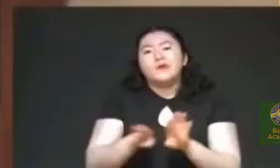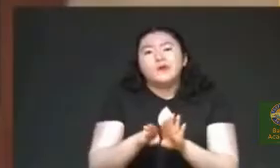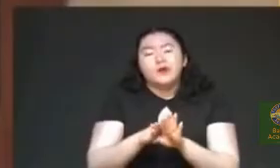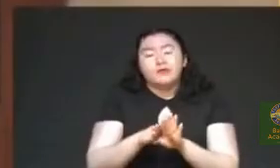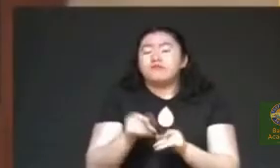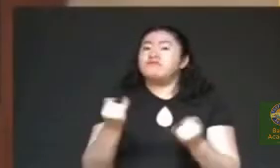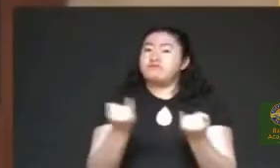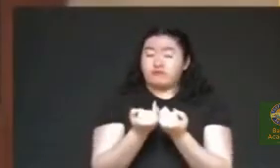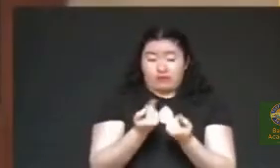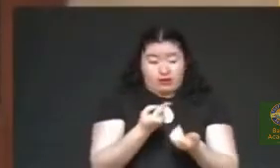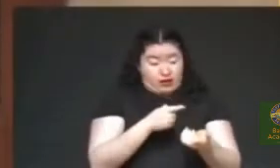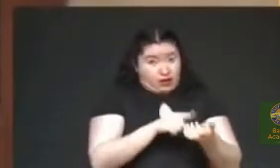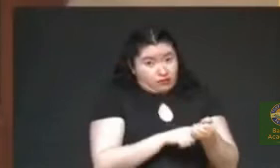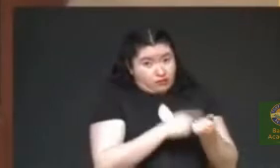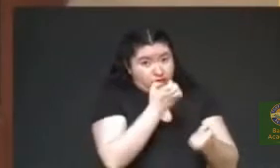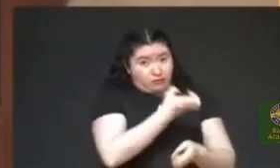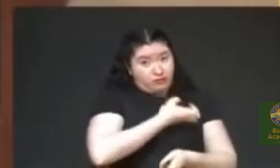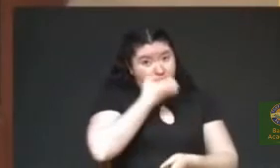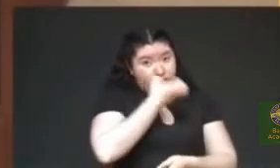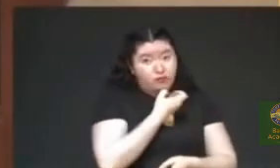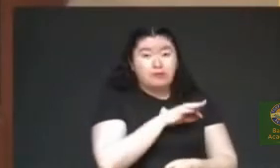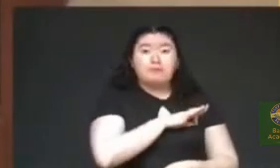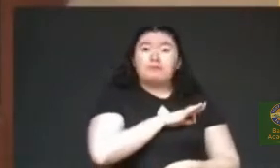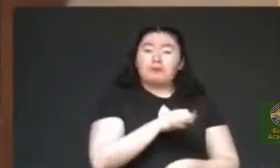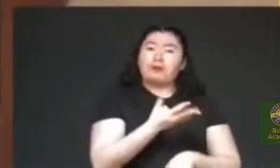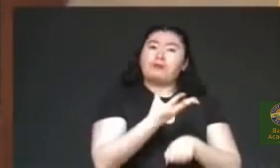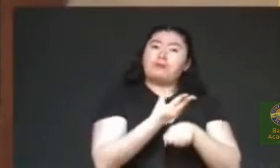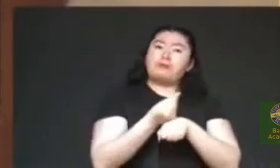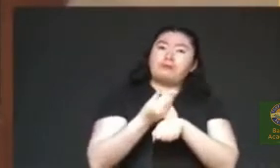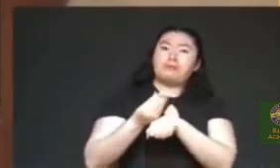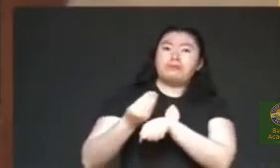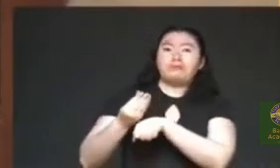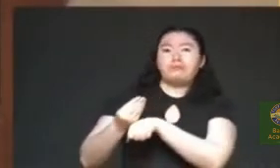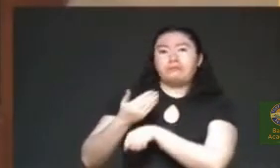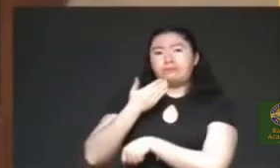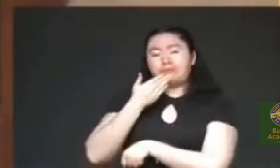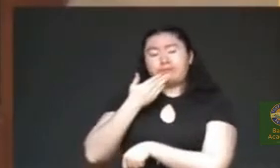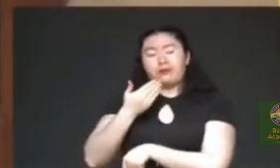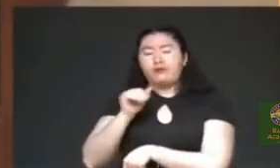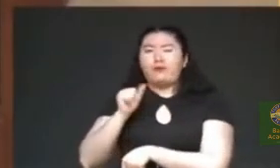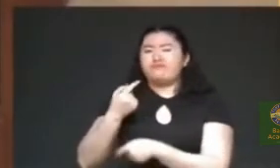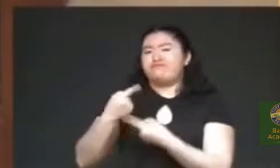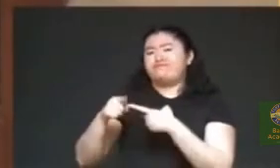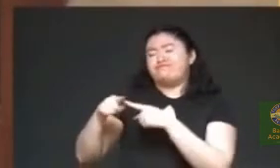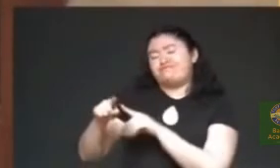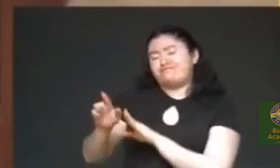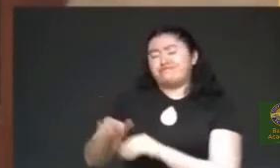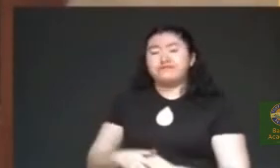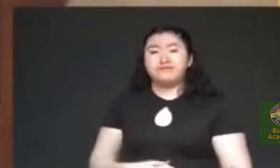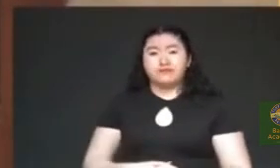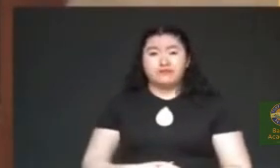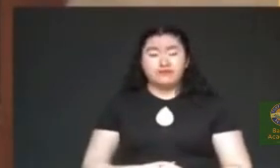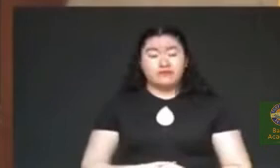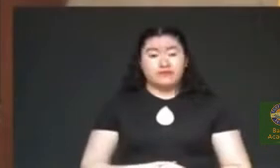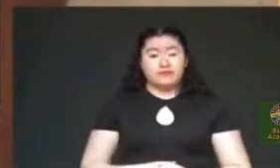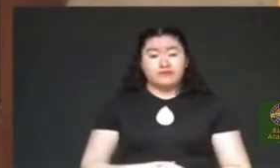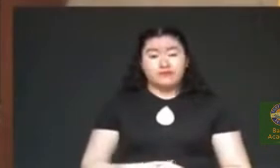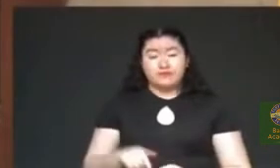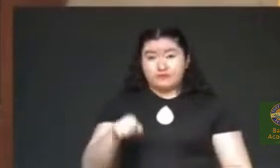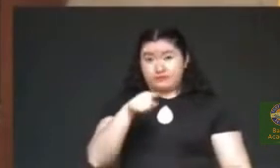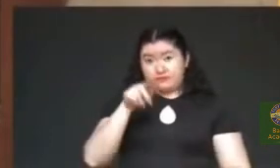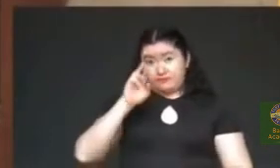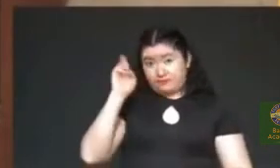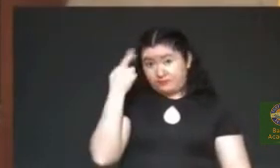escuelas o algunas otras acciones puedan tener recursos para poderlo desarrollar. Si recuerdan también,